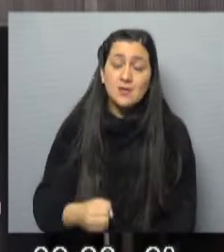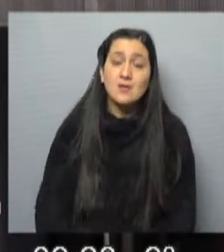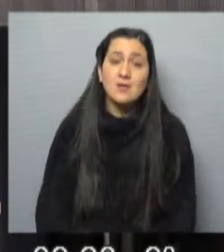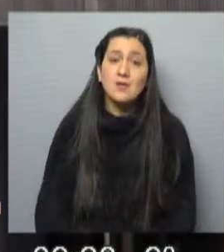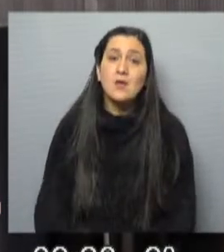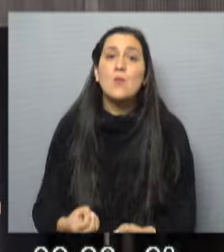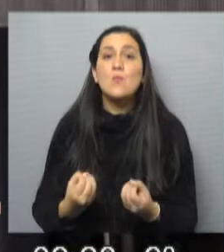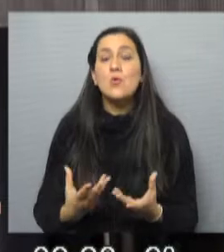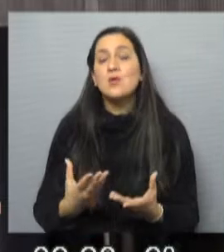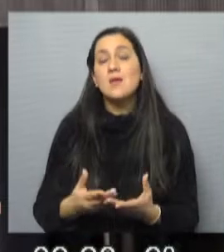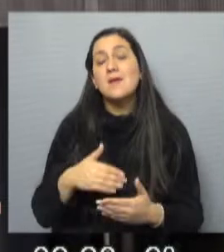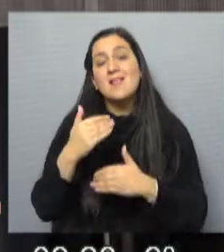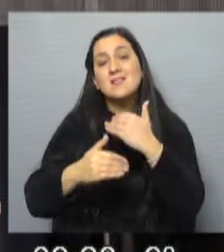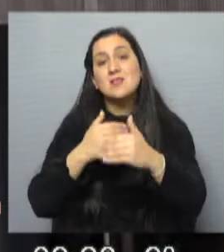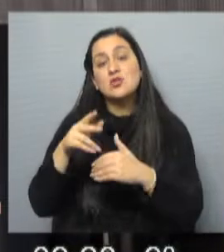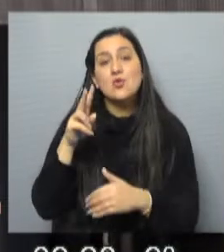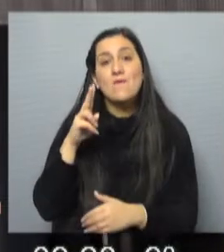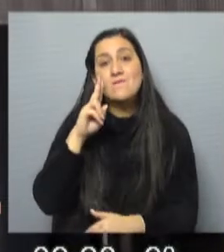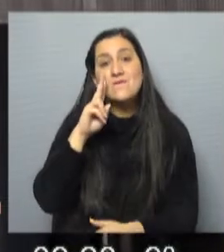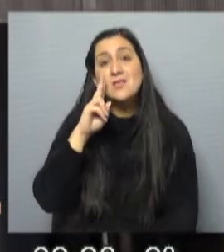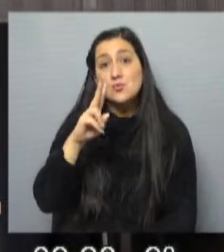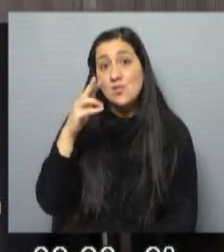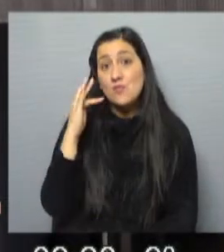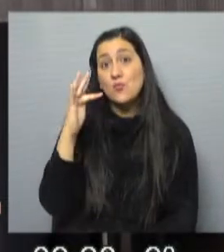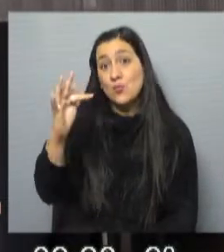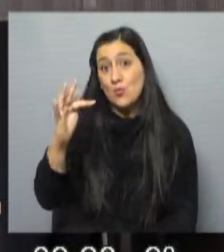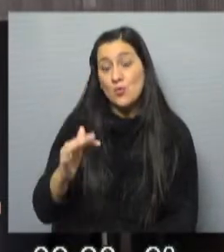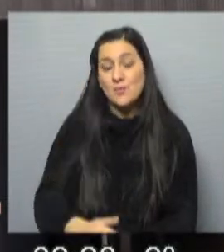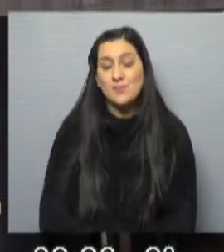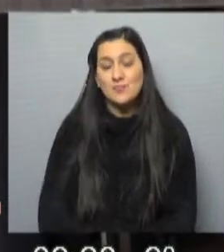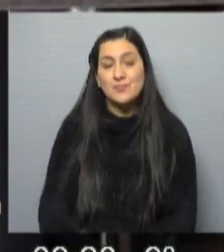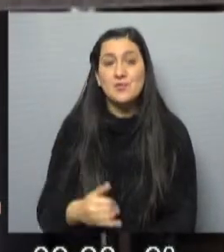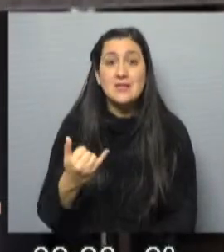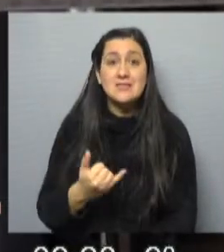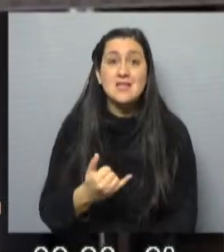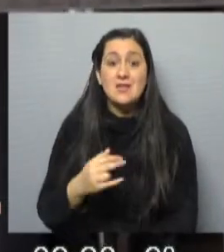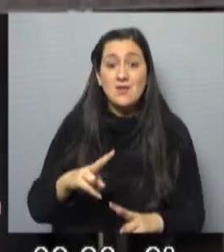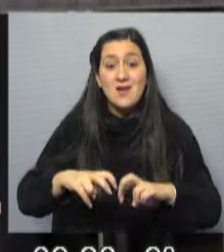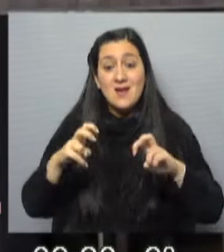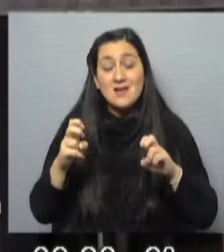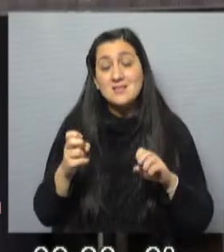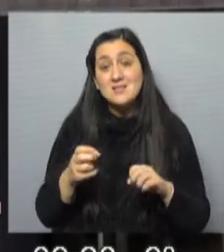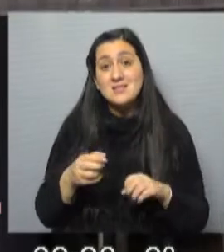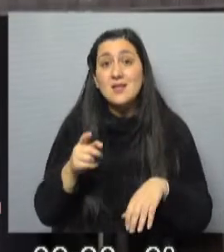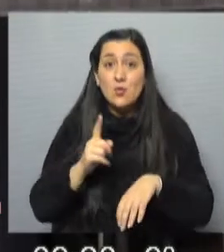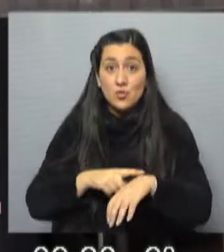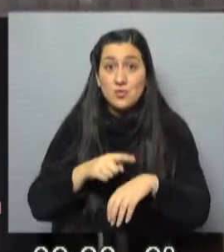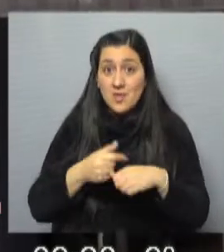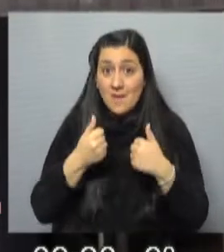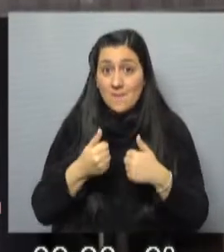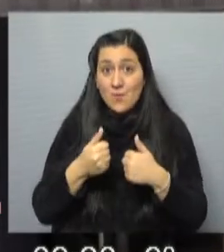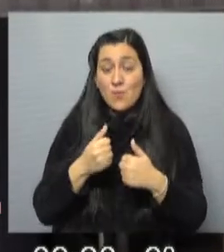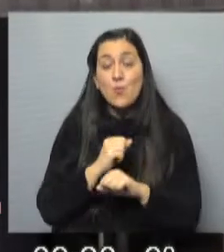es el desarrollo visual que está por delante. Entonces, la intervención oportuna tiene como resultado el desarrollo